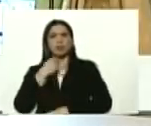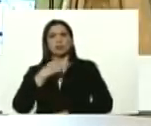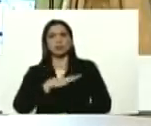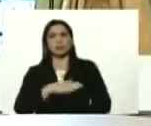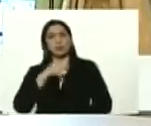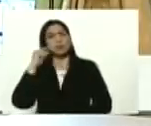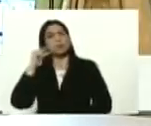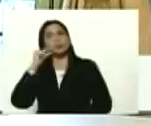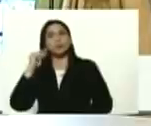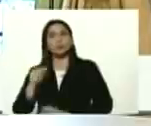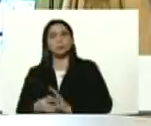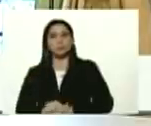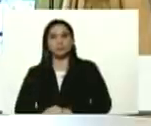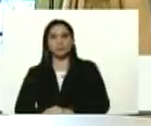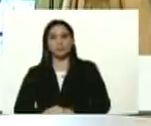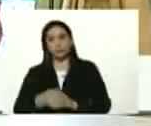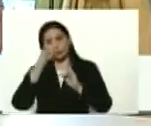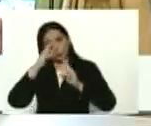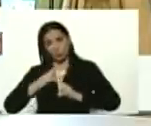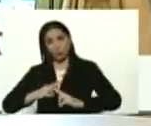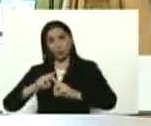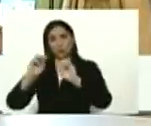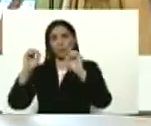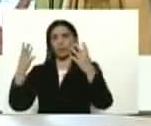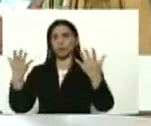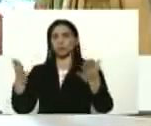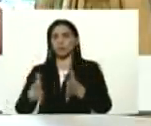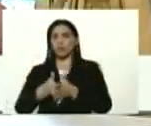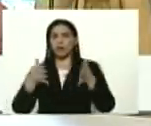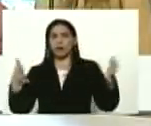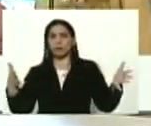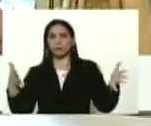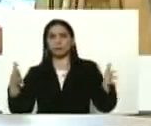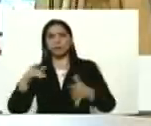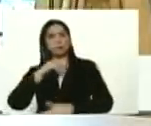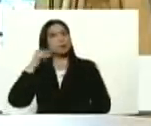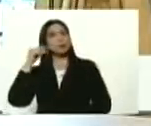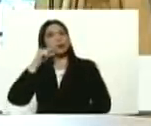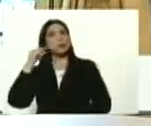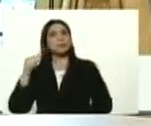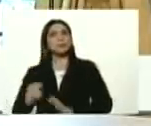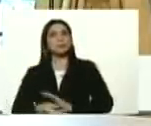Antonio José de Sucre, honor y gloria al gran mariscal de Ayacucho.